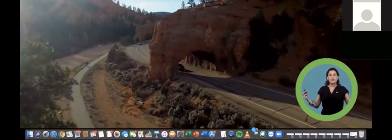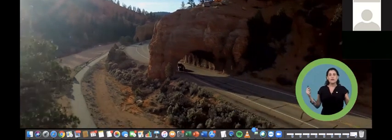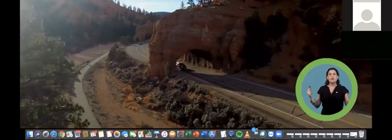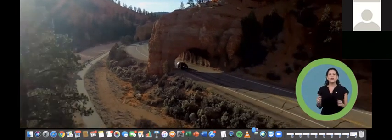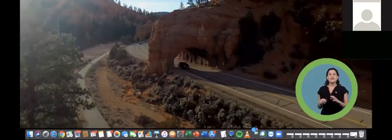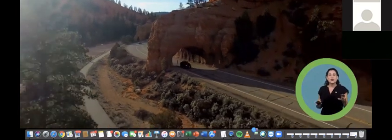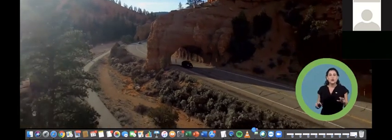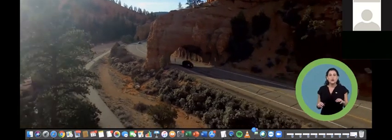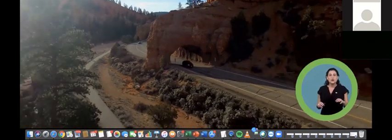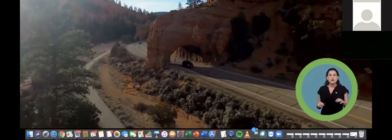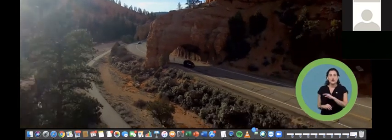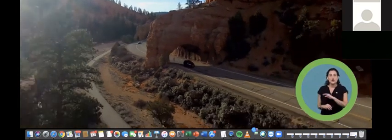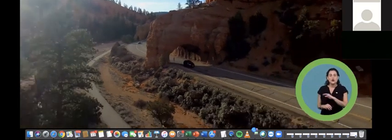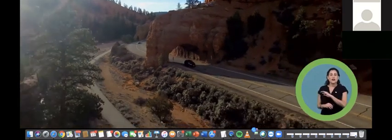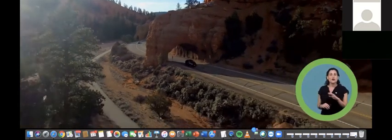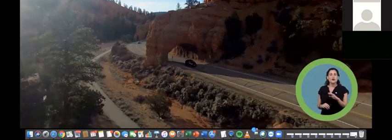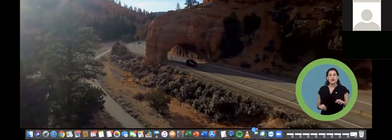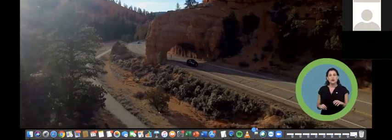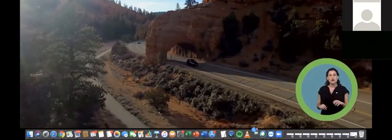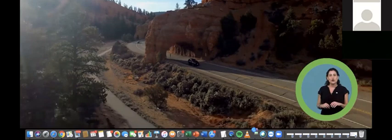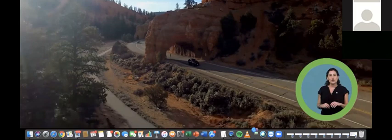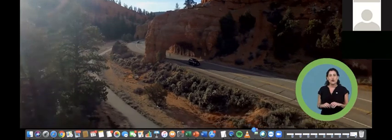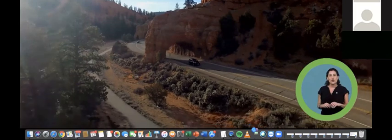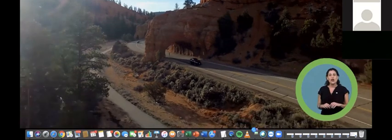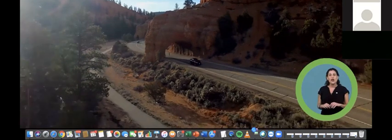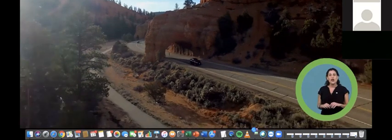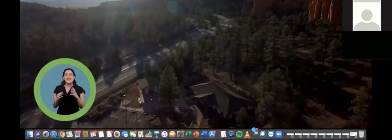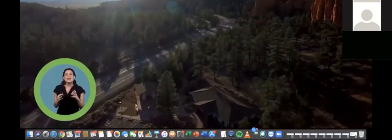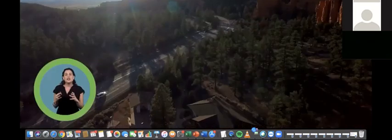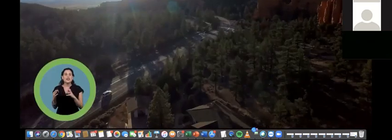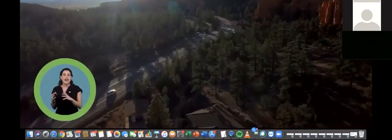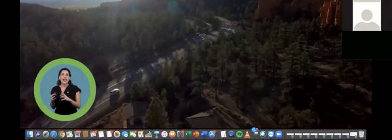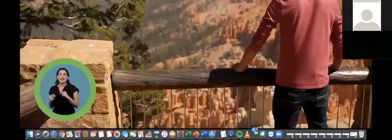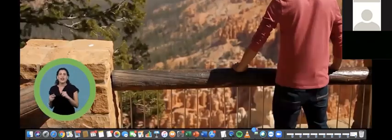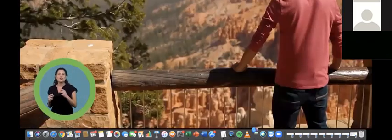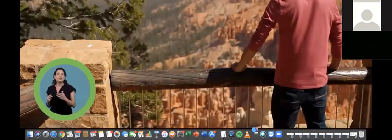costo alguno recorrerlo todo y el transporte los dejará en los miradores más espectaculares para que